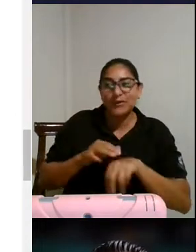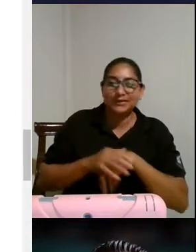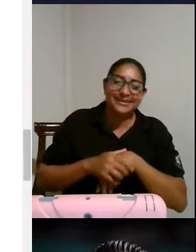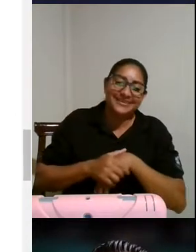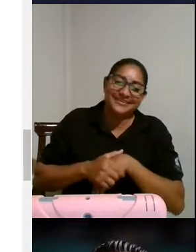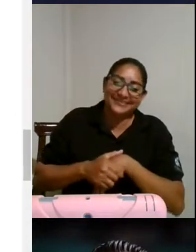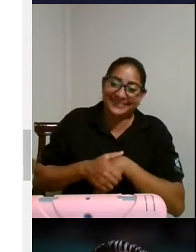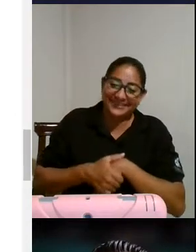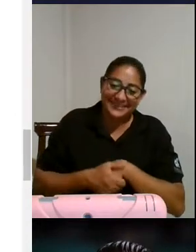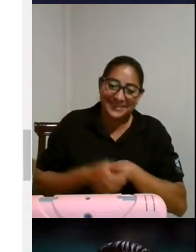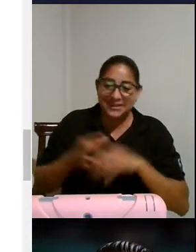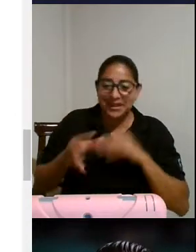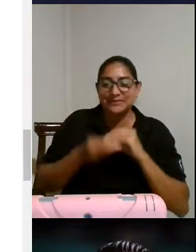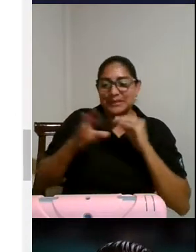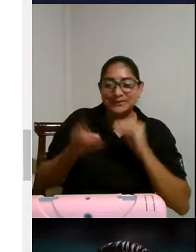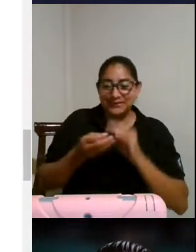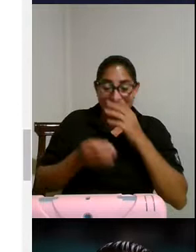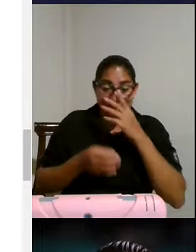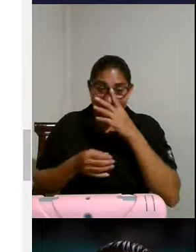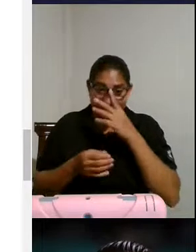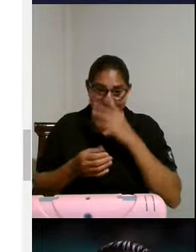ejercicios adicionales del